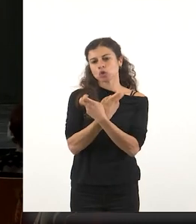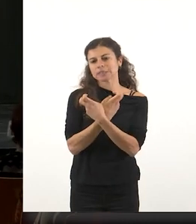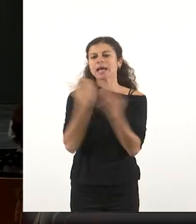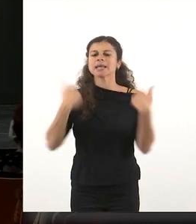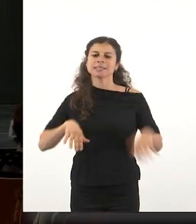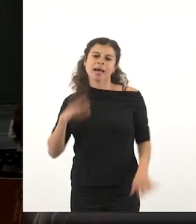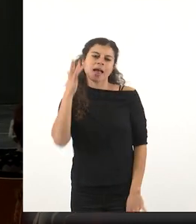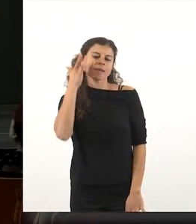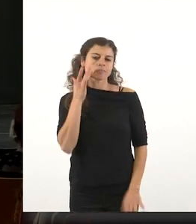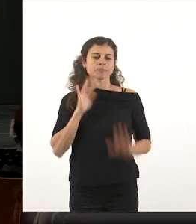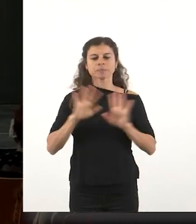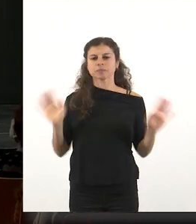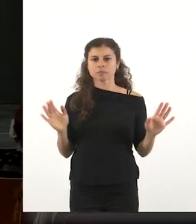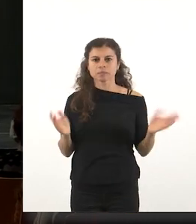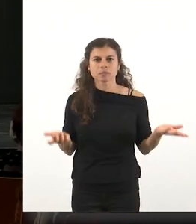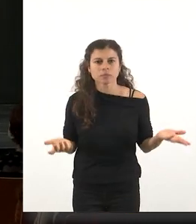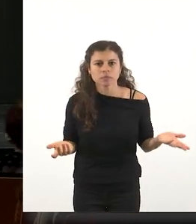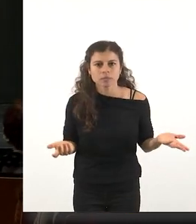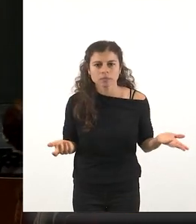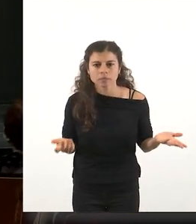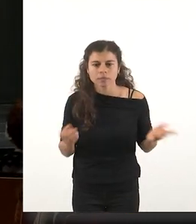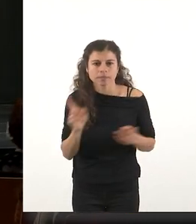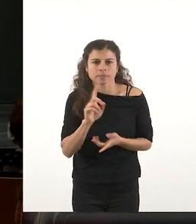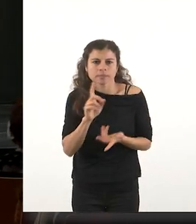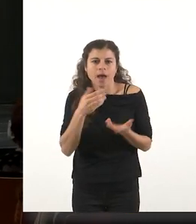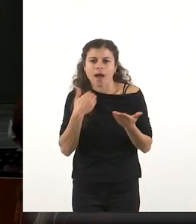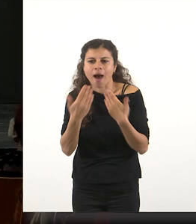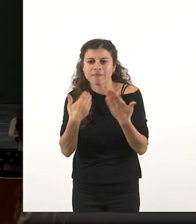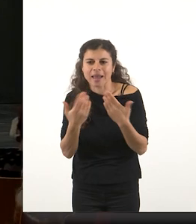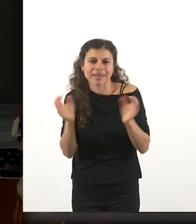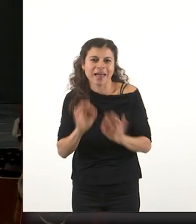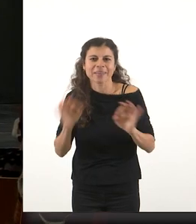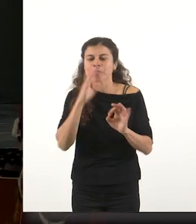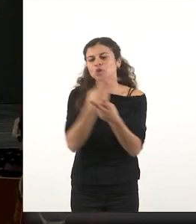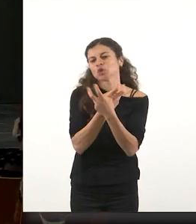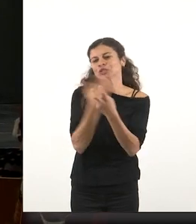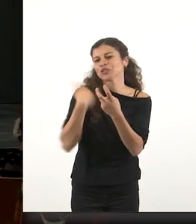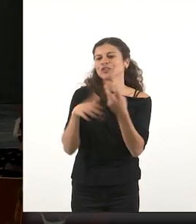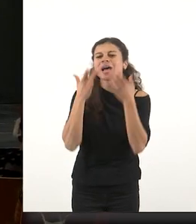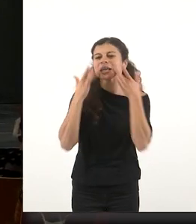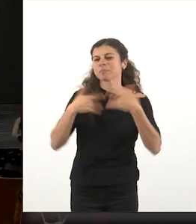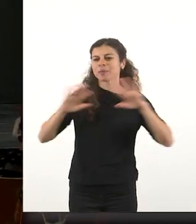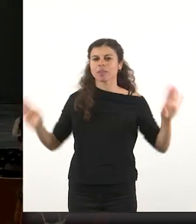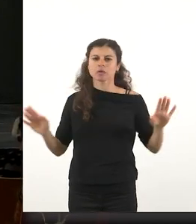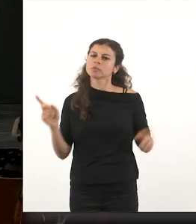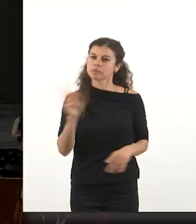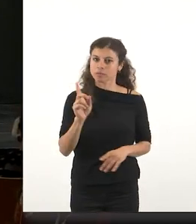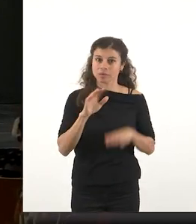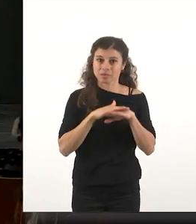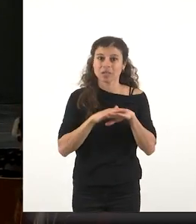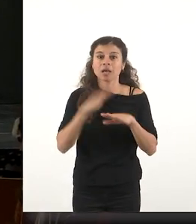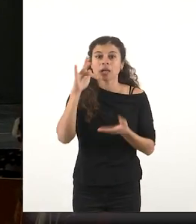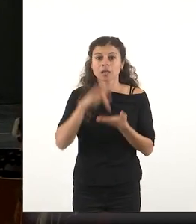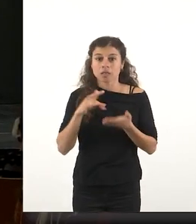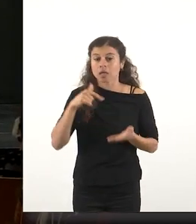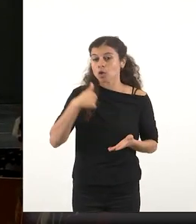venir. Que lo tóxico se desintoxica y no hay nada que hablar, ¿no? Yo empecé a hablar de esto cuando apareció en mi vida mi compañera de piso con su